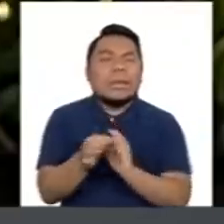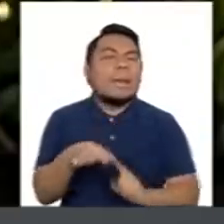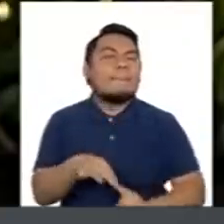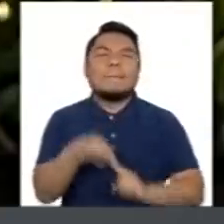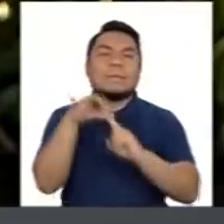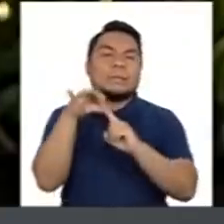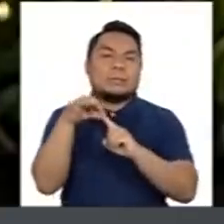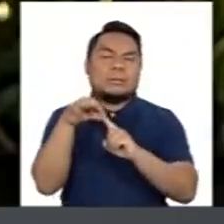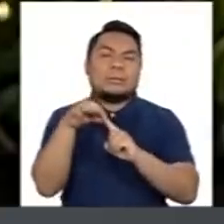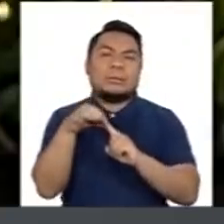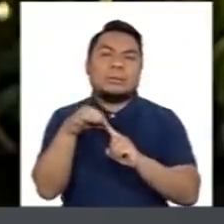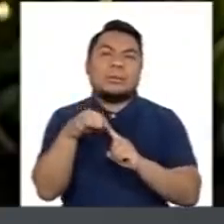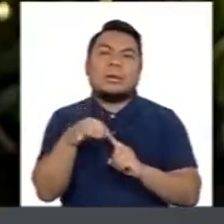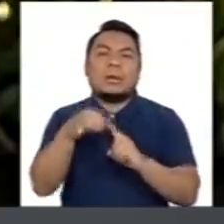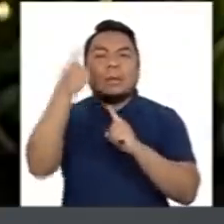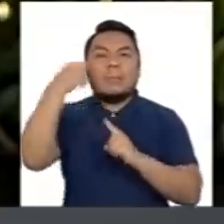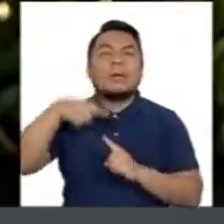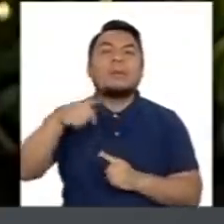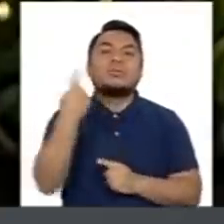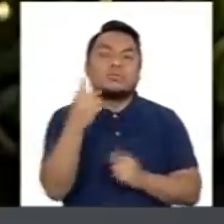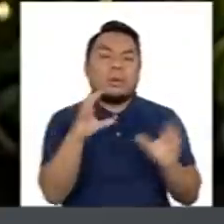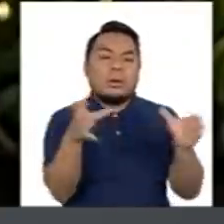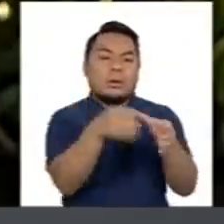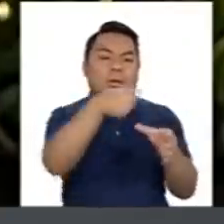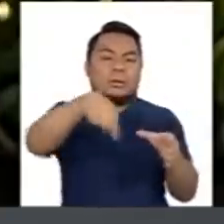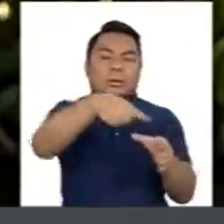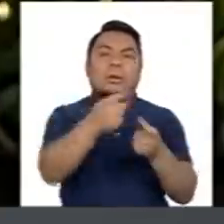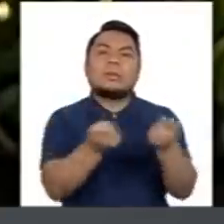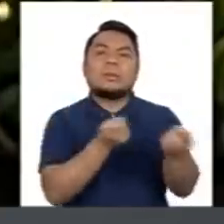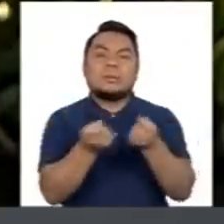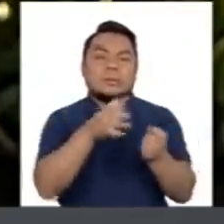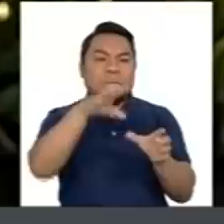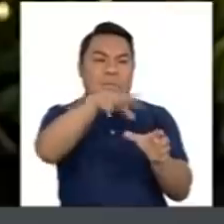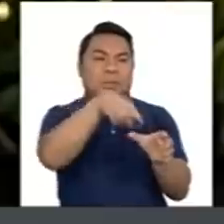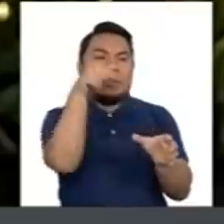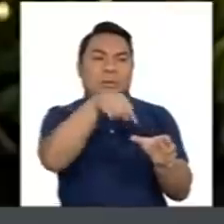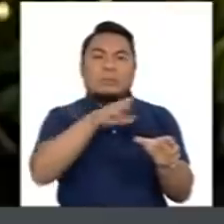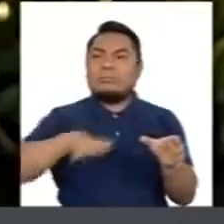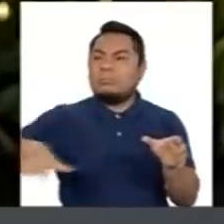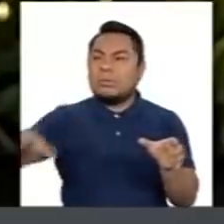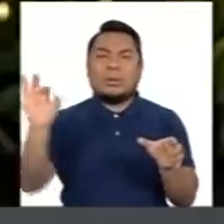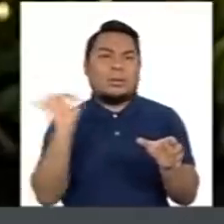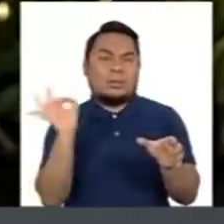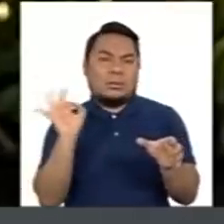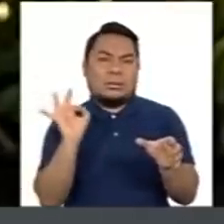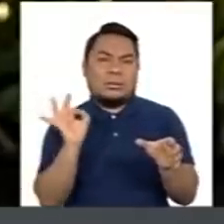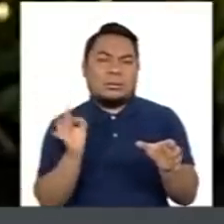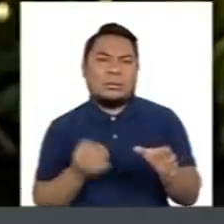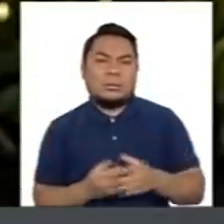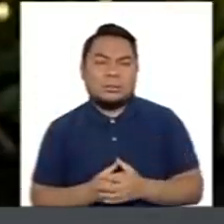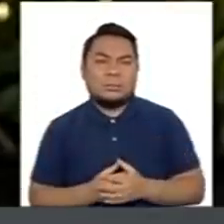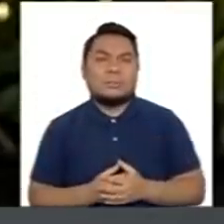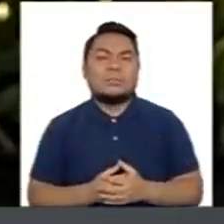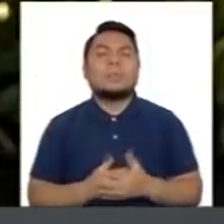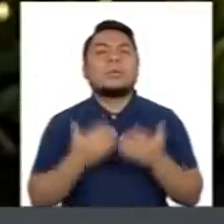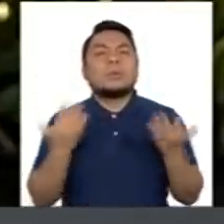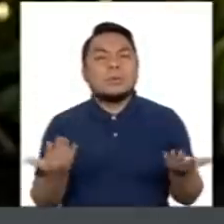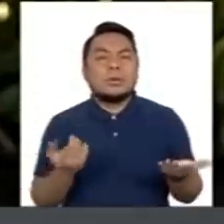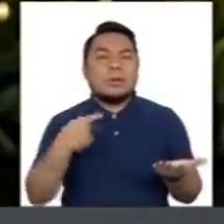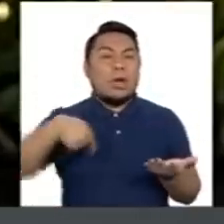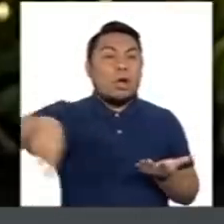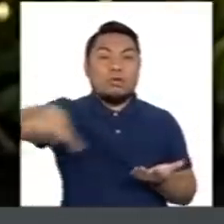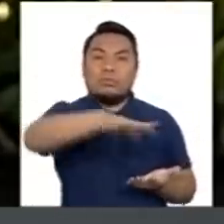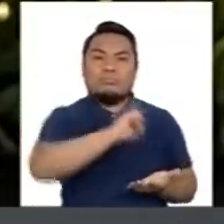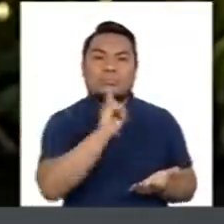excepcional y exclusivamente para un sector de la administración pública. Lo que contraviene un principio rector de la administración pública, que las normas